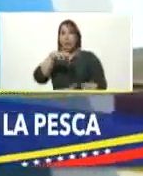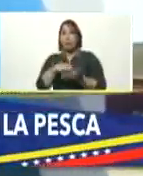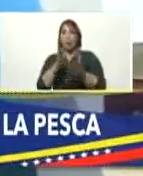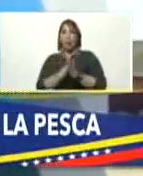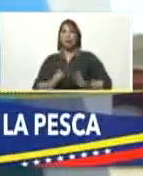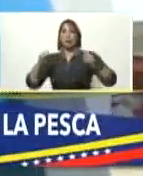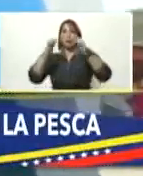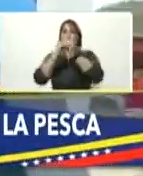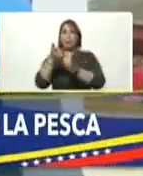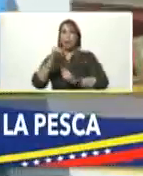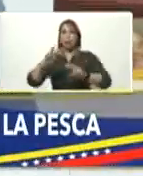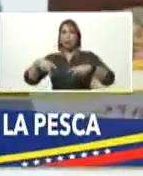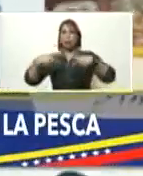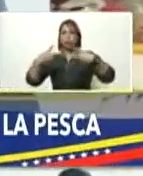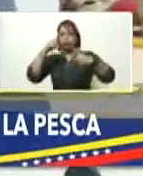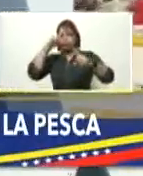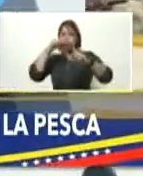a la vanguardia y